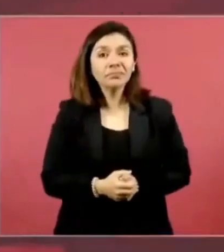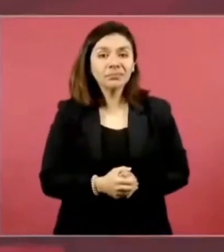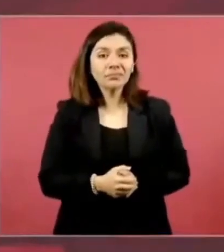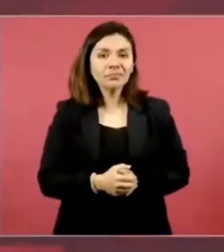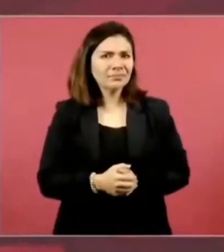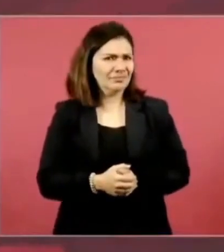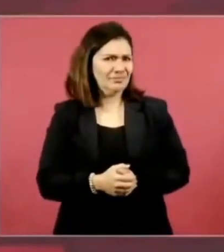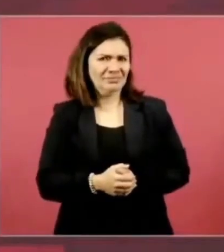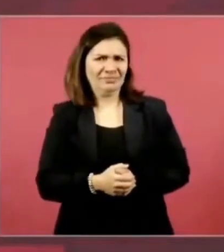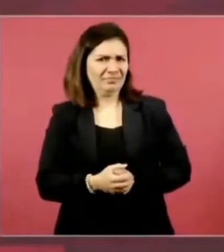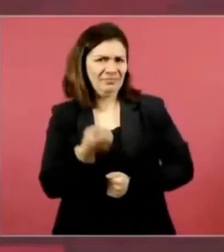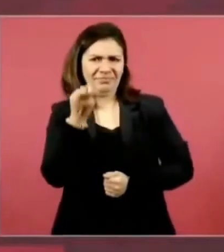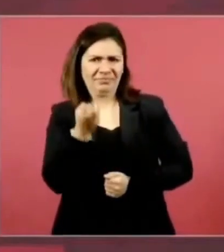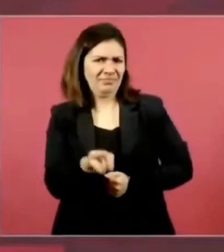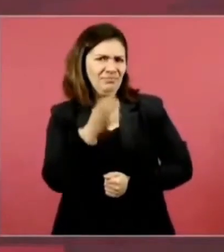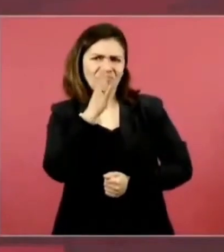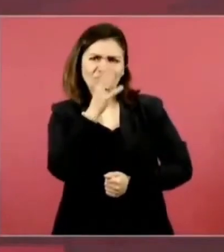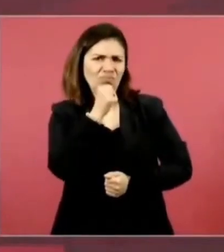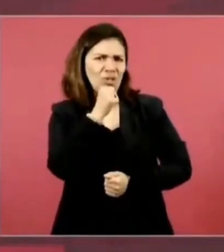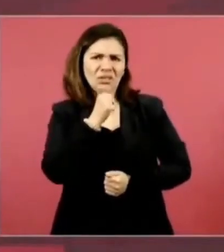Eso no puede ser.